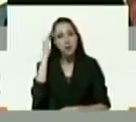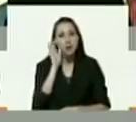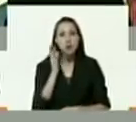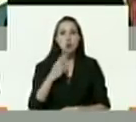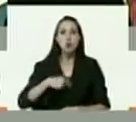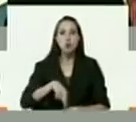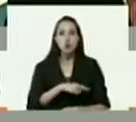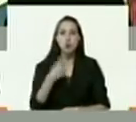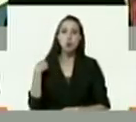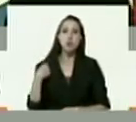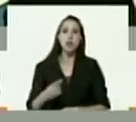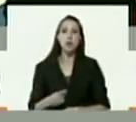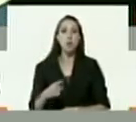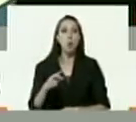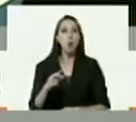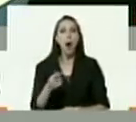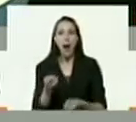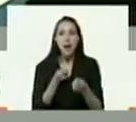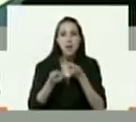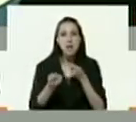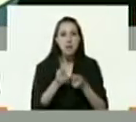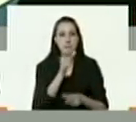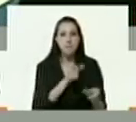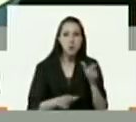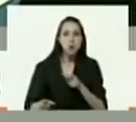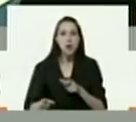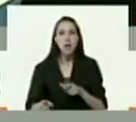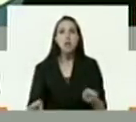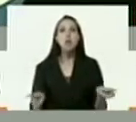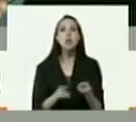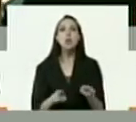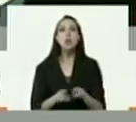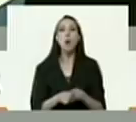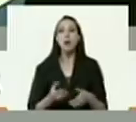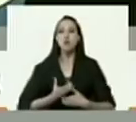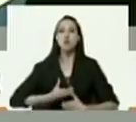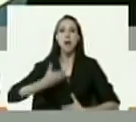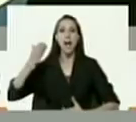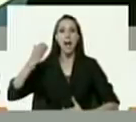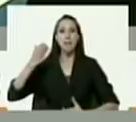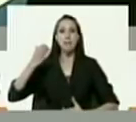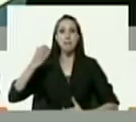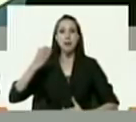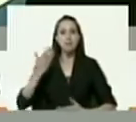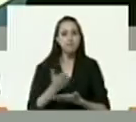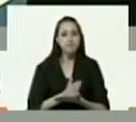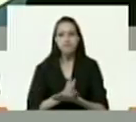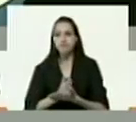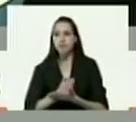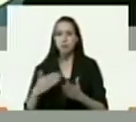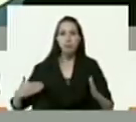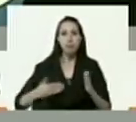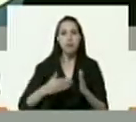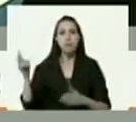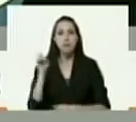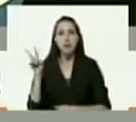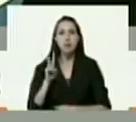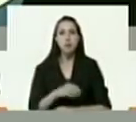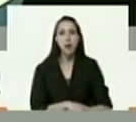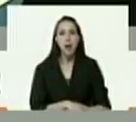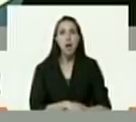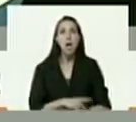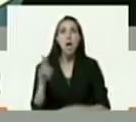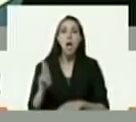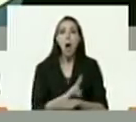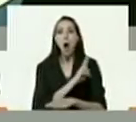a quienes han utilizado de manera como arma, como un arma mediática nuclear contra Venezuela, han utilizado